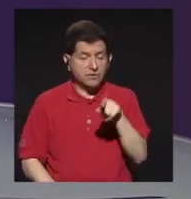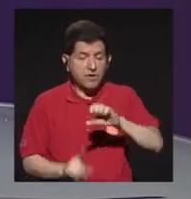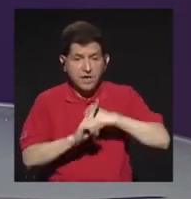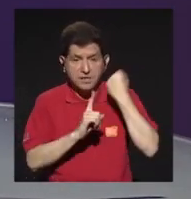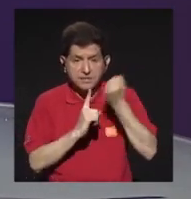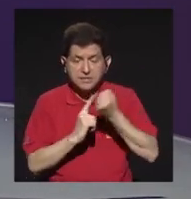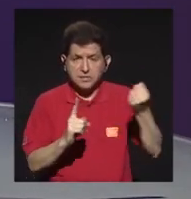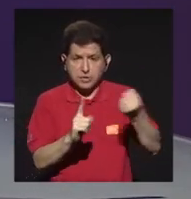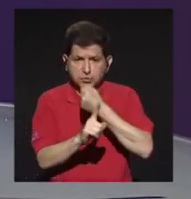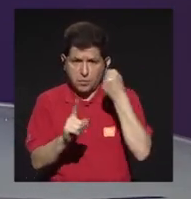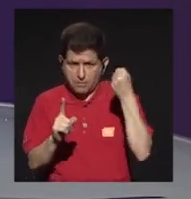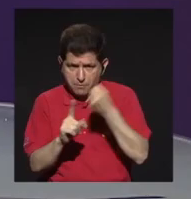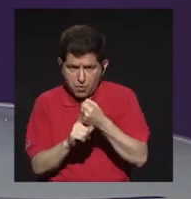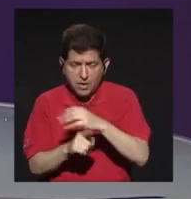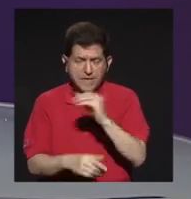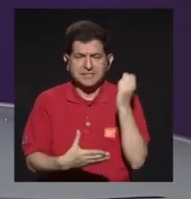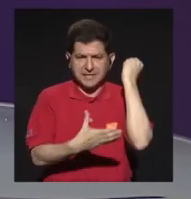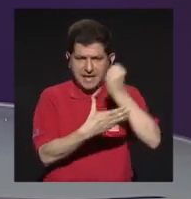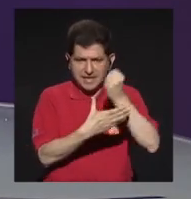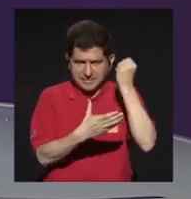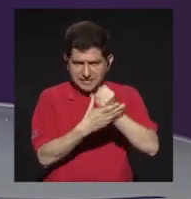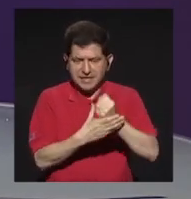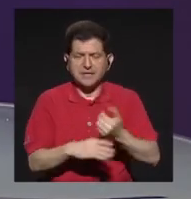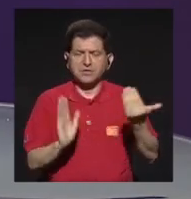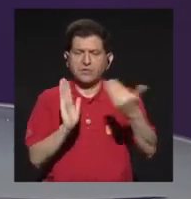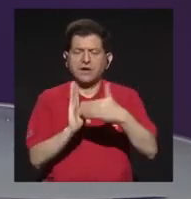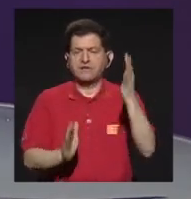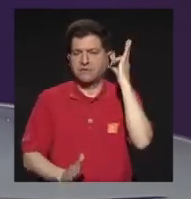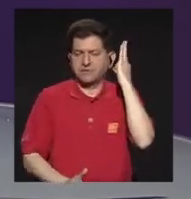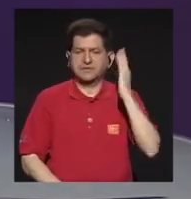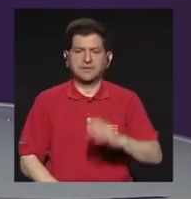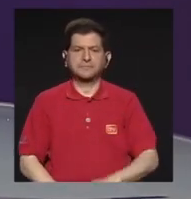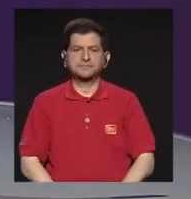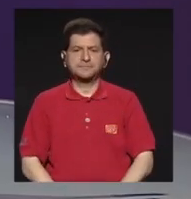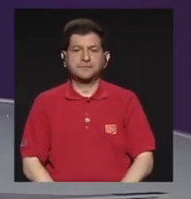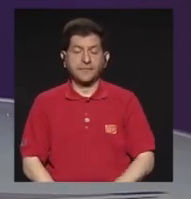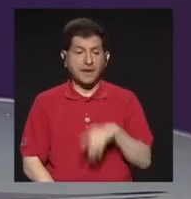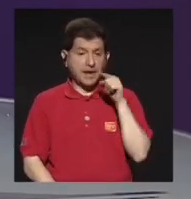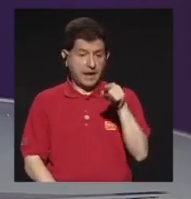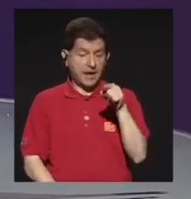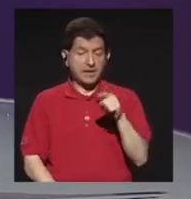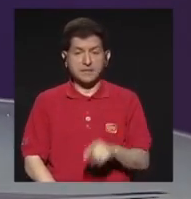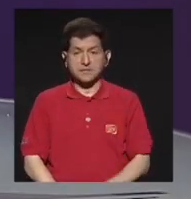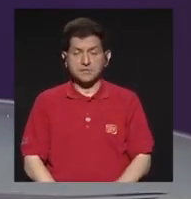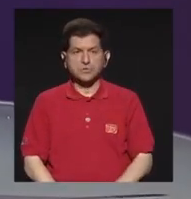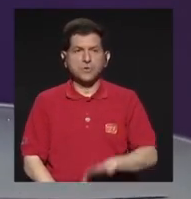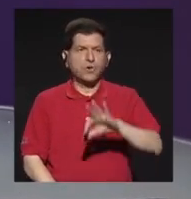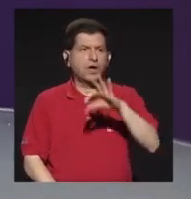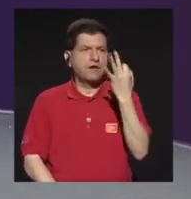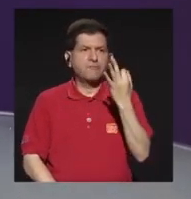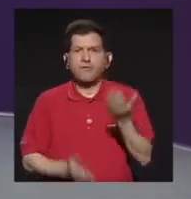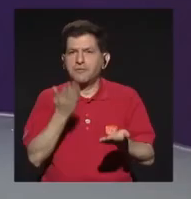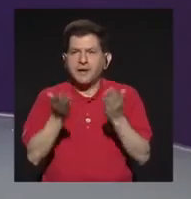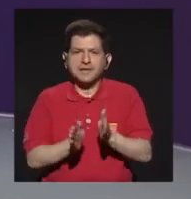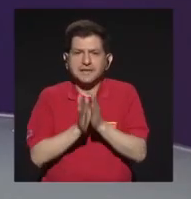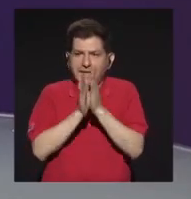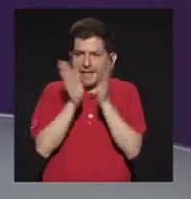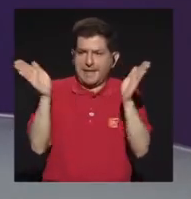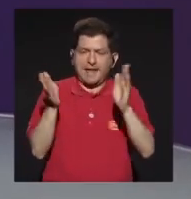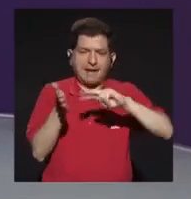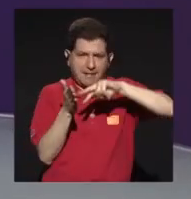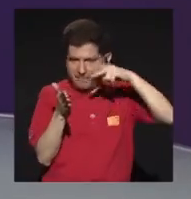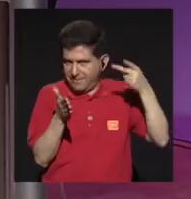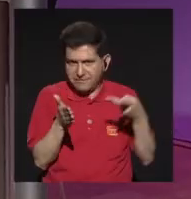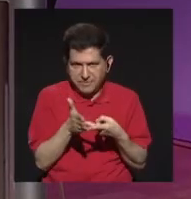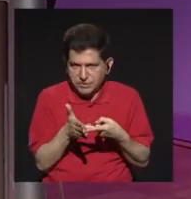las violencias y acerca del asesinato que habían sufrido estas mujeres bueno eso es en grande así como como la definición